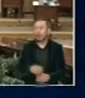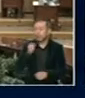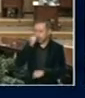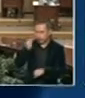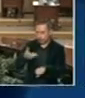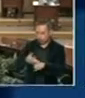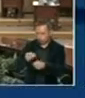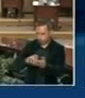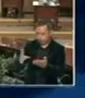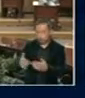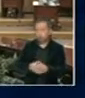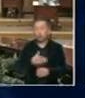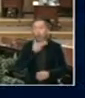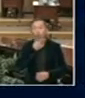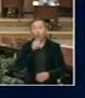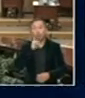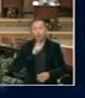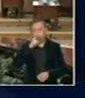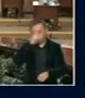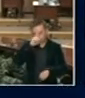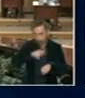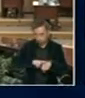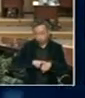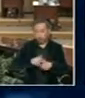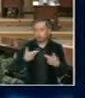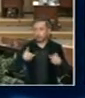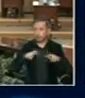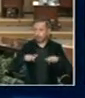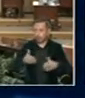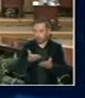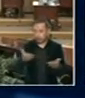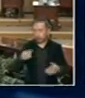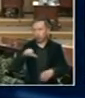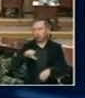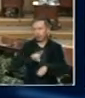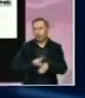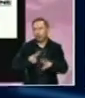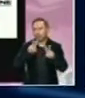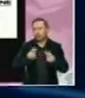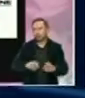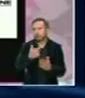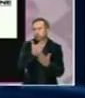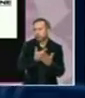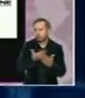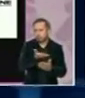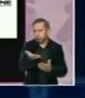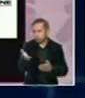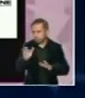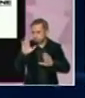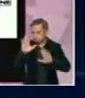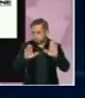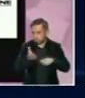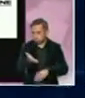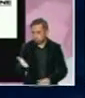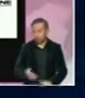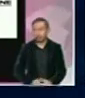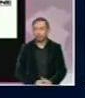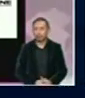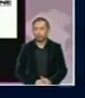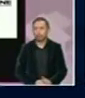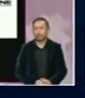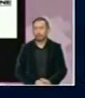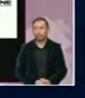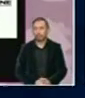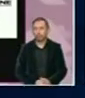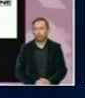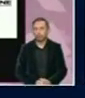participación ciudadana. Y bueno, lo que está ocurriendo en estos días es que hay un golpeteo feo,